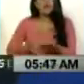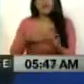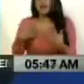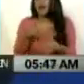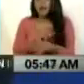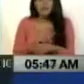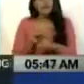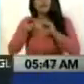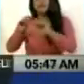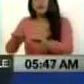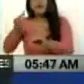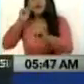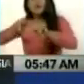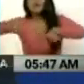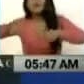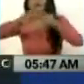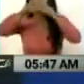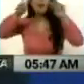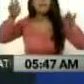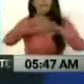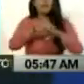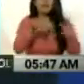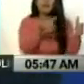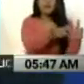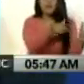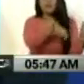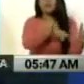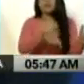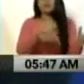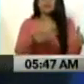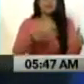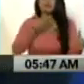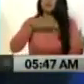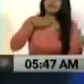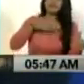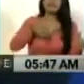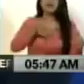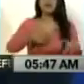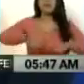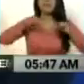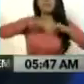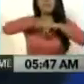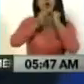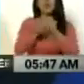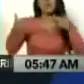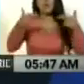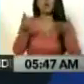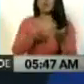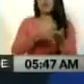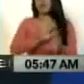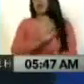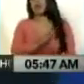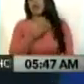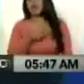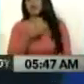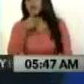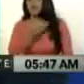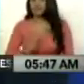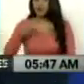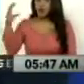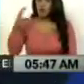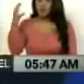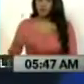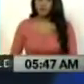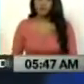los espacios nuevamente, digamos, de temas violentos. Vamos a seguir revisando, ya para finalizar con esta revisión rápida de los